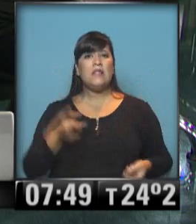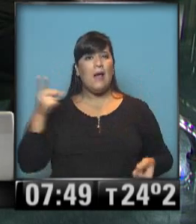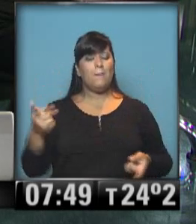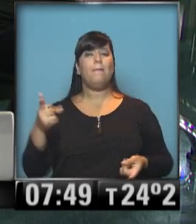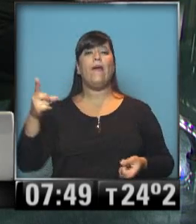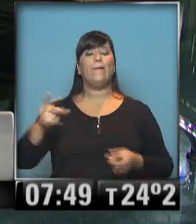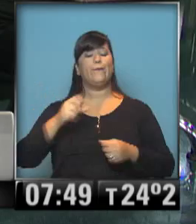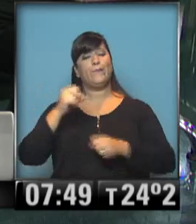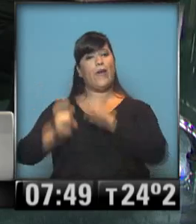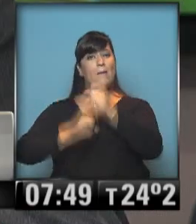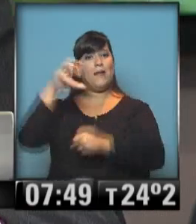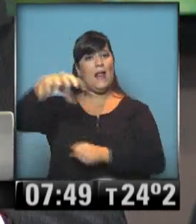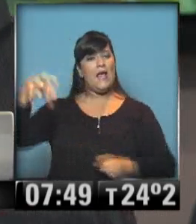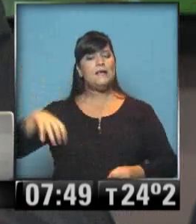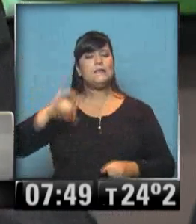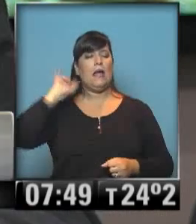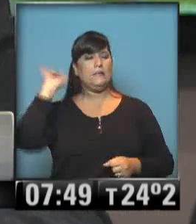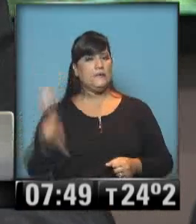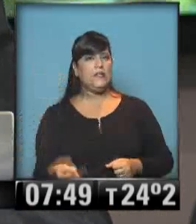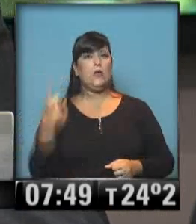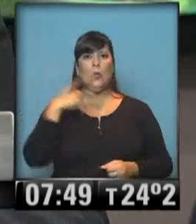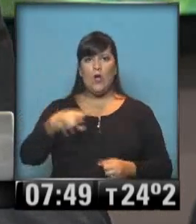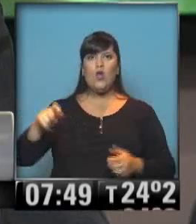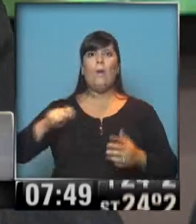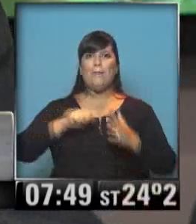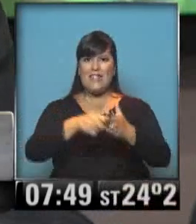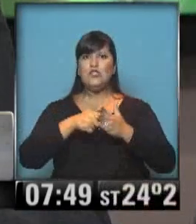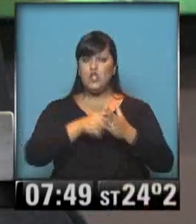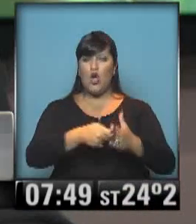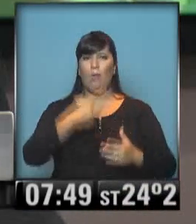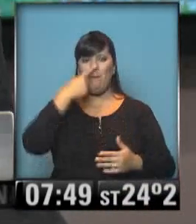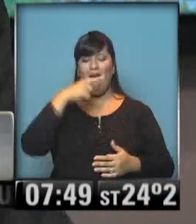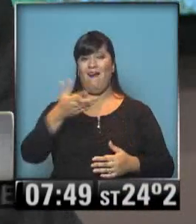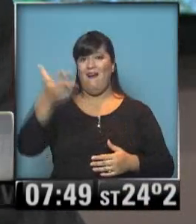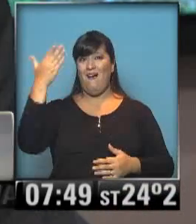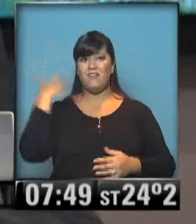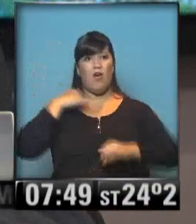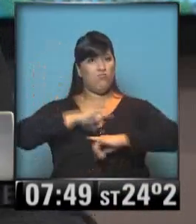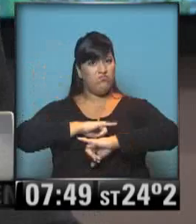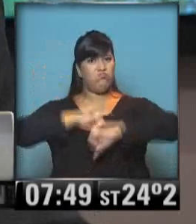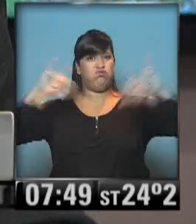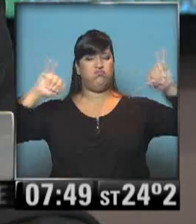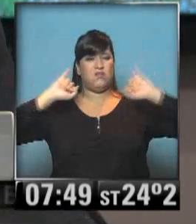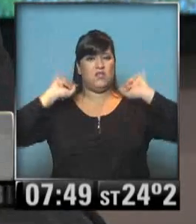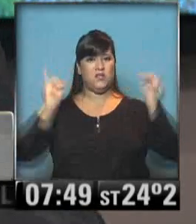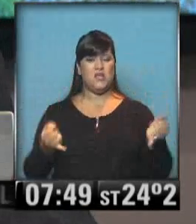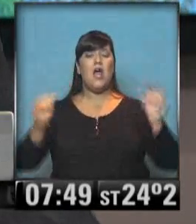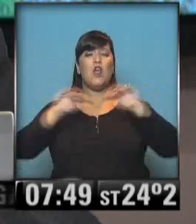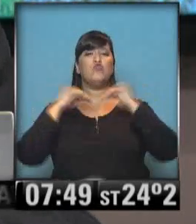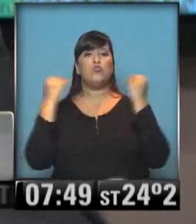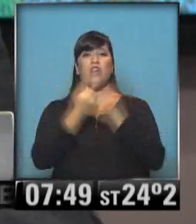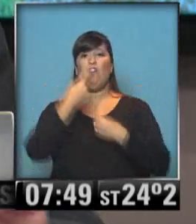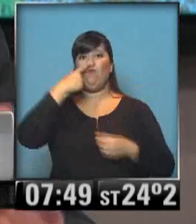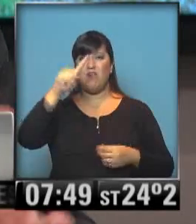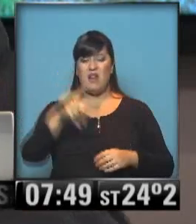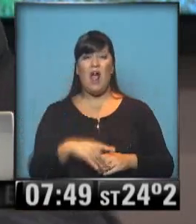los productores empezaron a presionar los productores para que esto finalmente salieron y ayer se dio el el resultado final en cual en